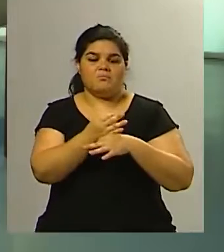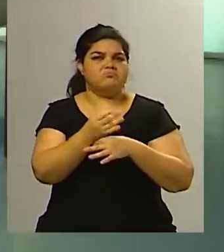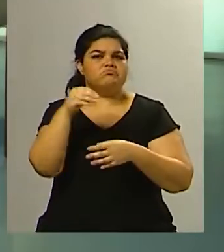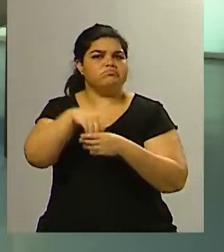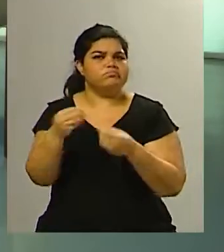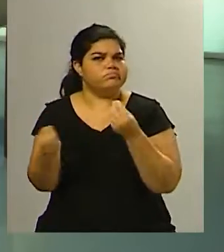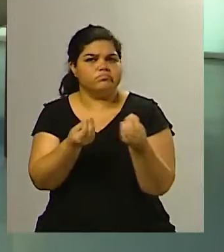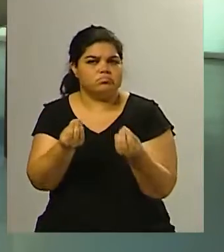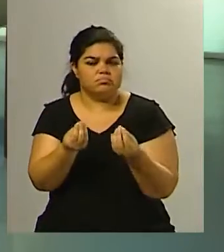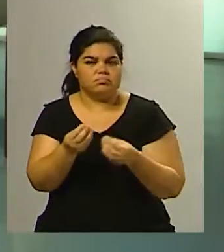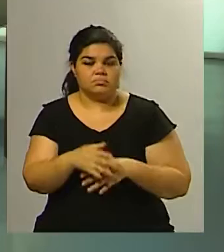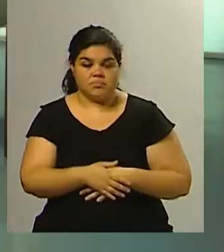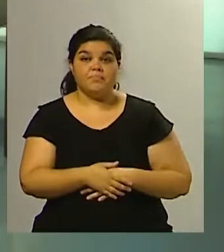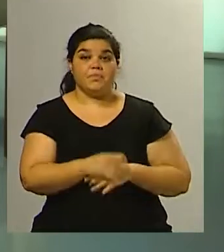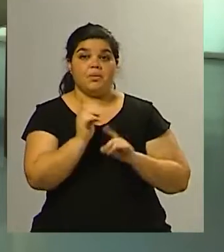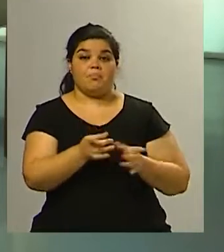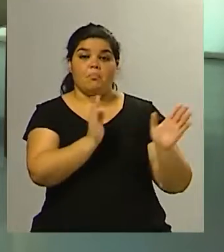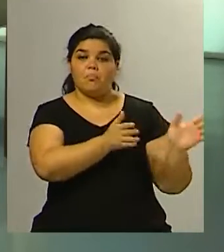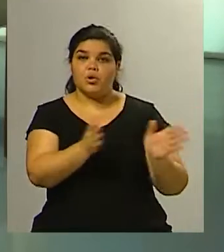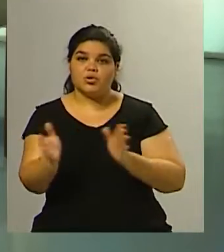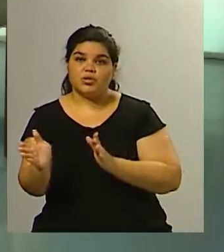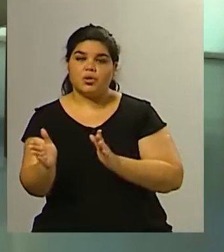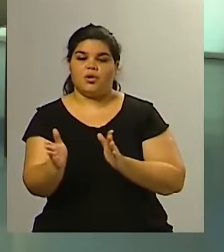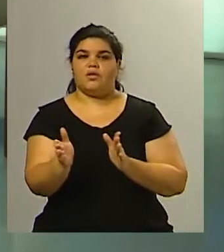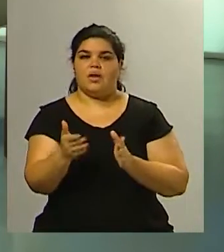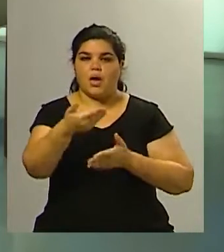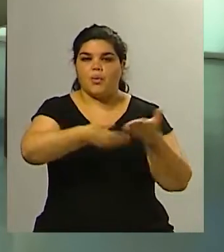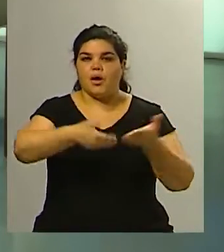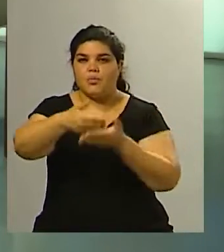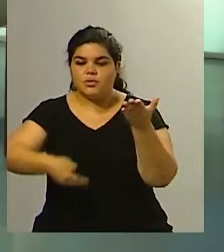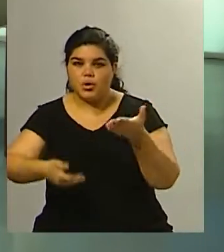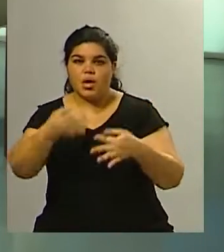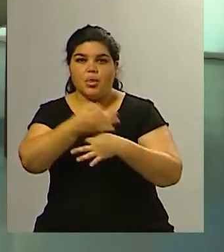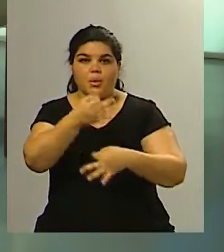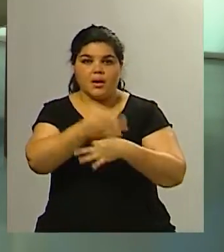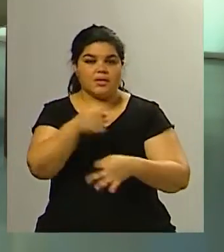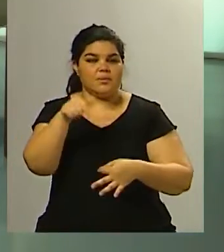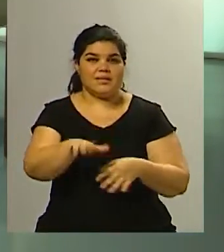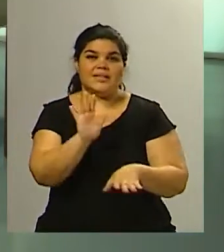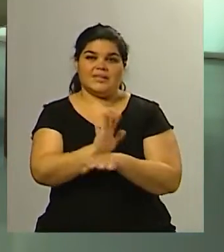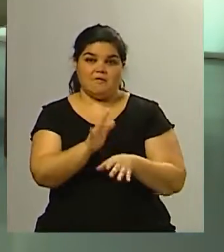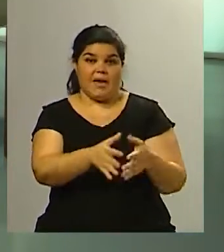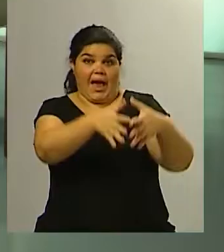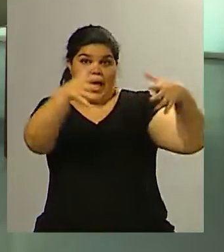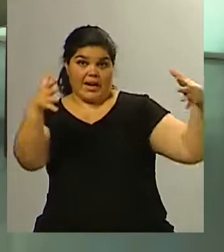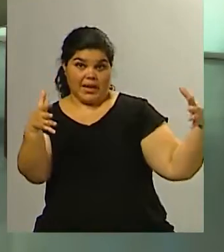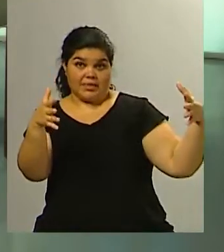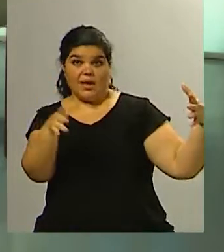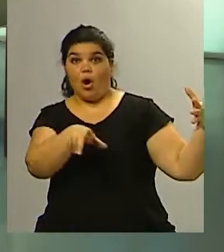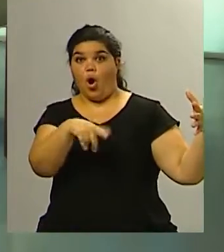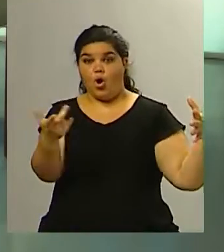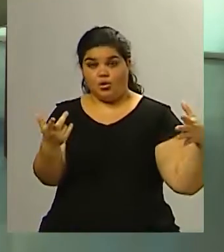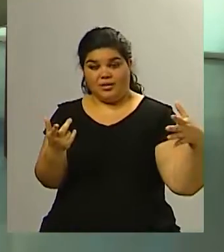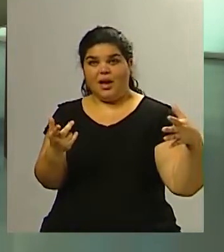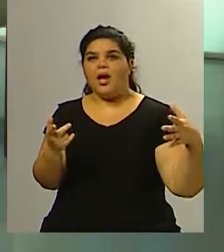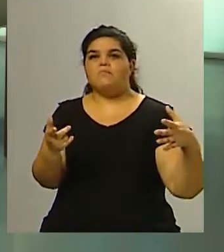los procesos de evaluación educativa tienen como una perspectiva macro y otra que tiene que ver con